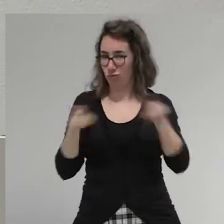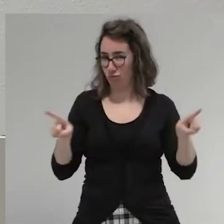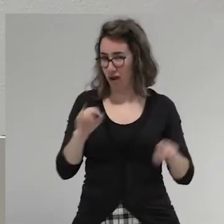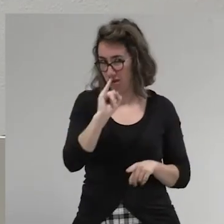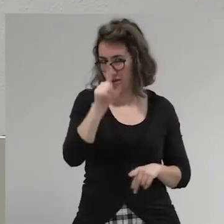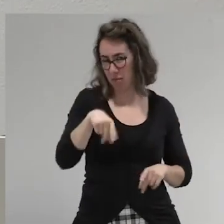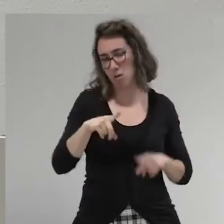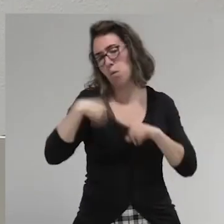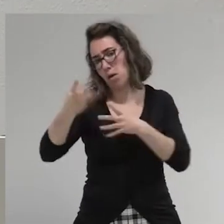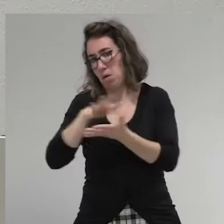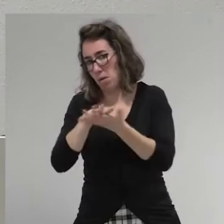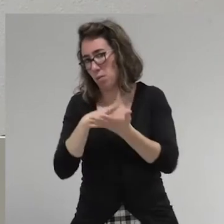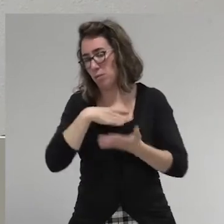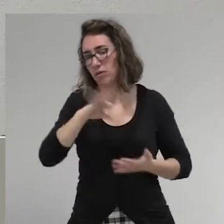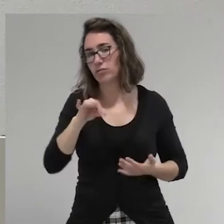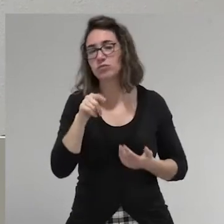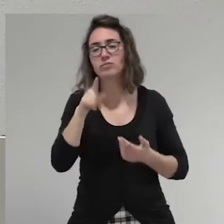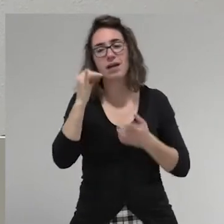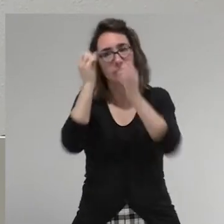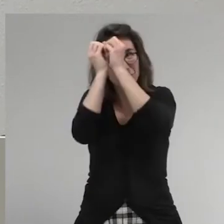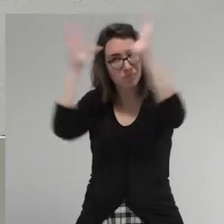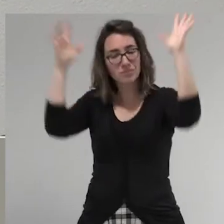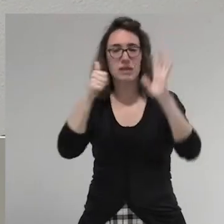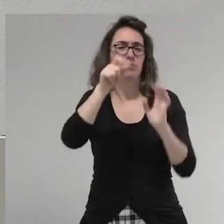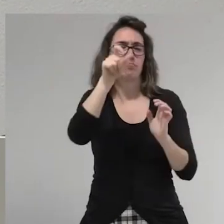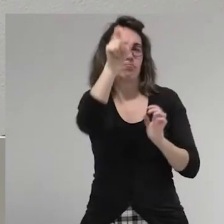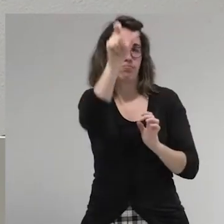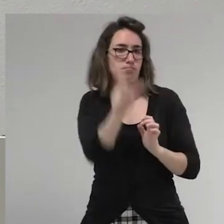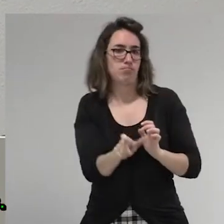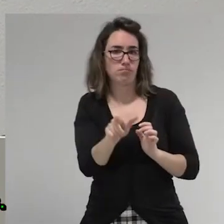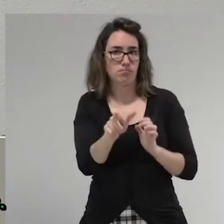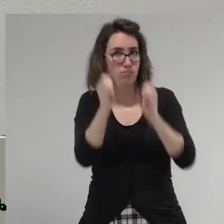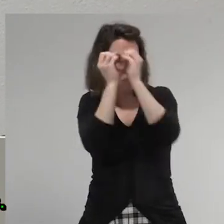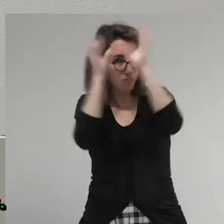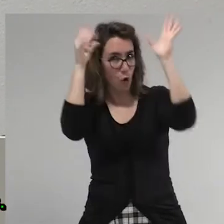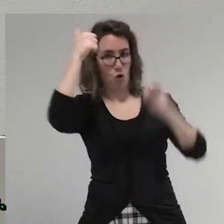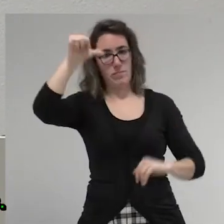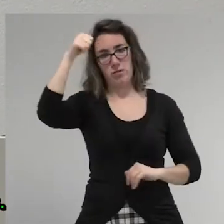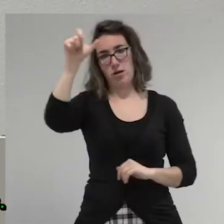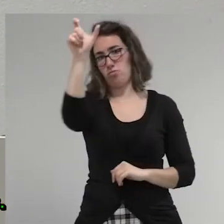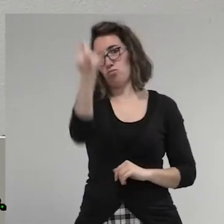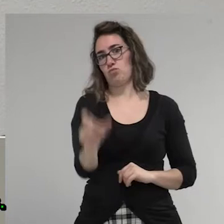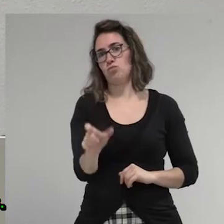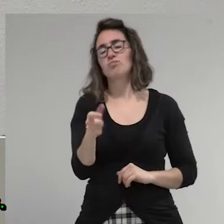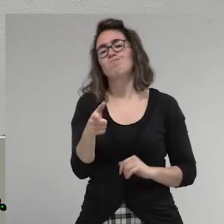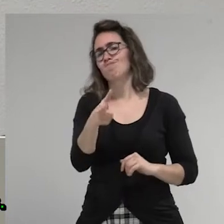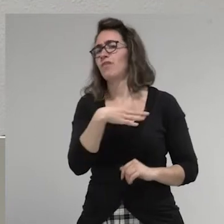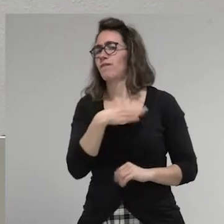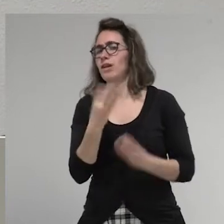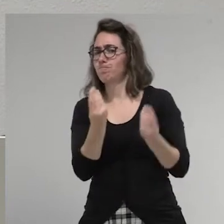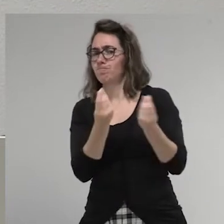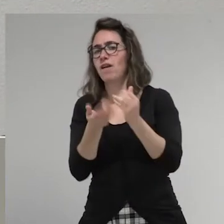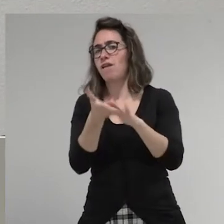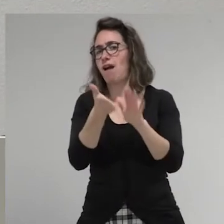hablar después, pero sobre todo es un imaginario muy masculino este. Son más proclives al crimen que otras.